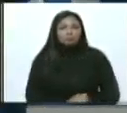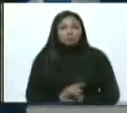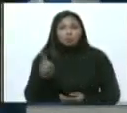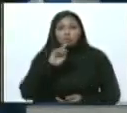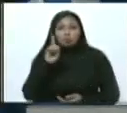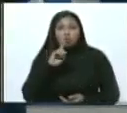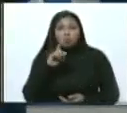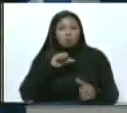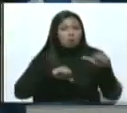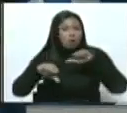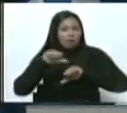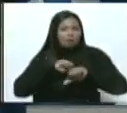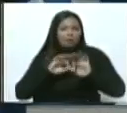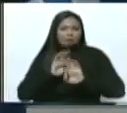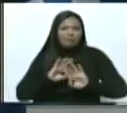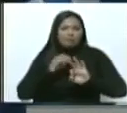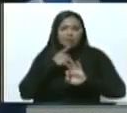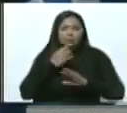los laboratorios.